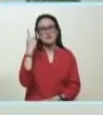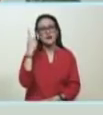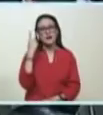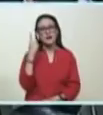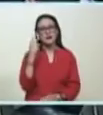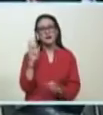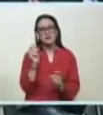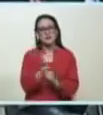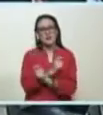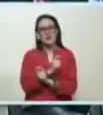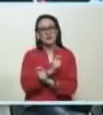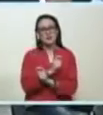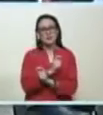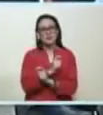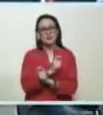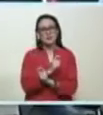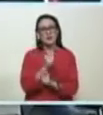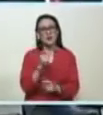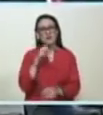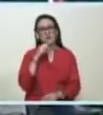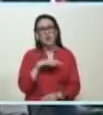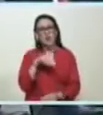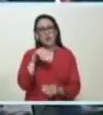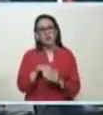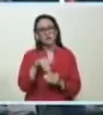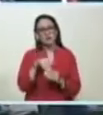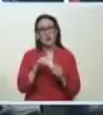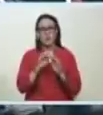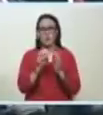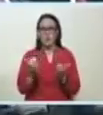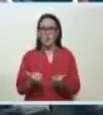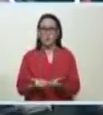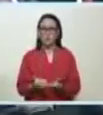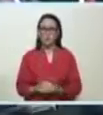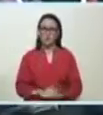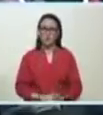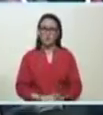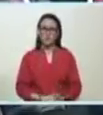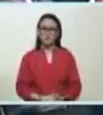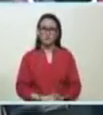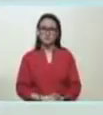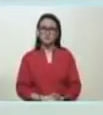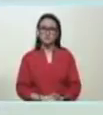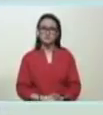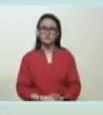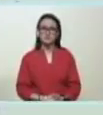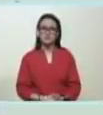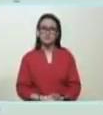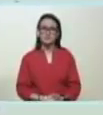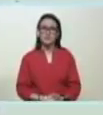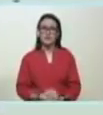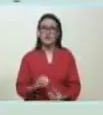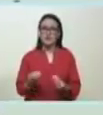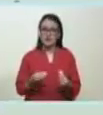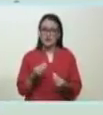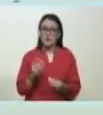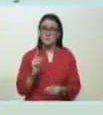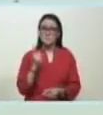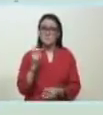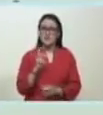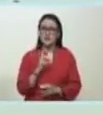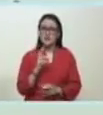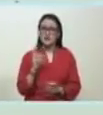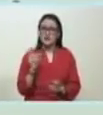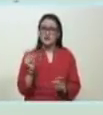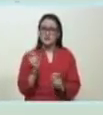carácter revocatorio en la historia electoral del mundo. ¿Y dónde se hizo el primer referéndum revocatorio en la